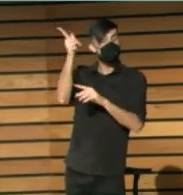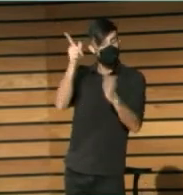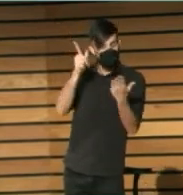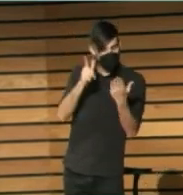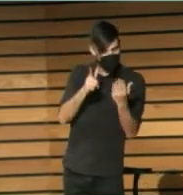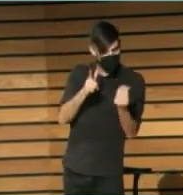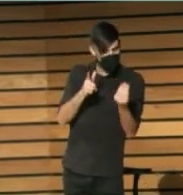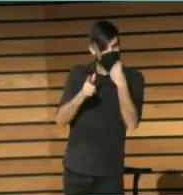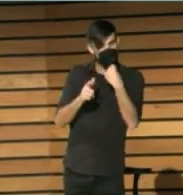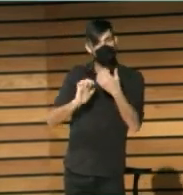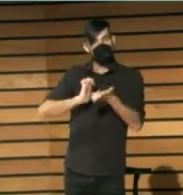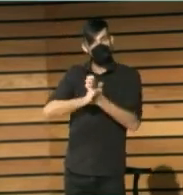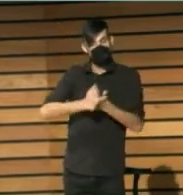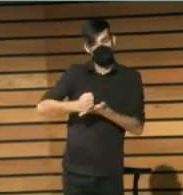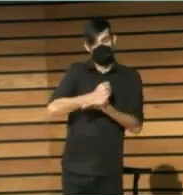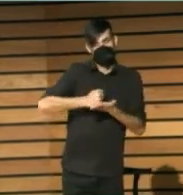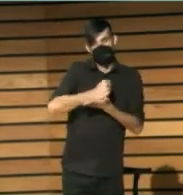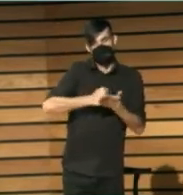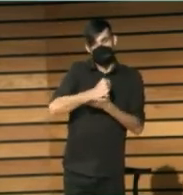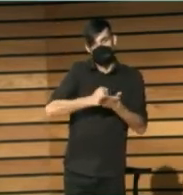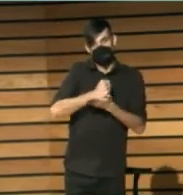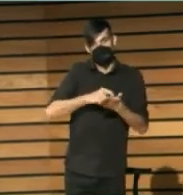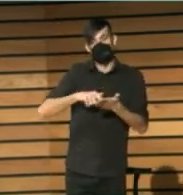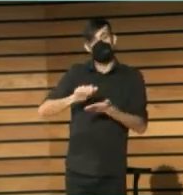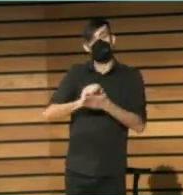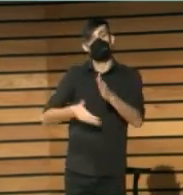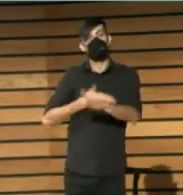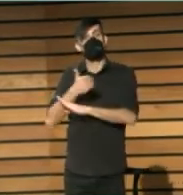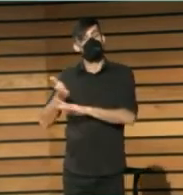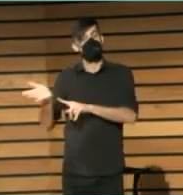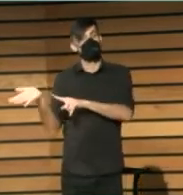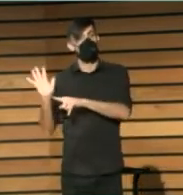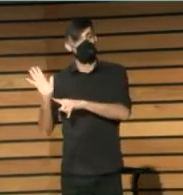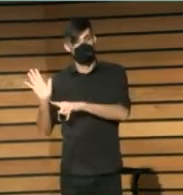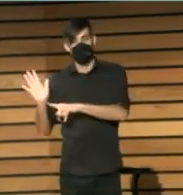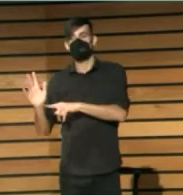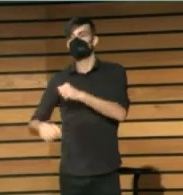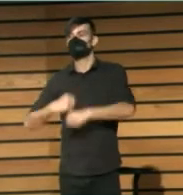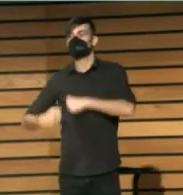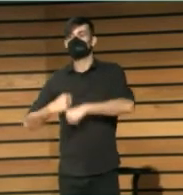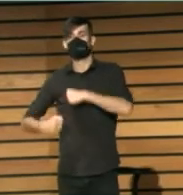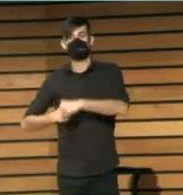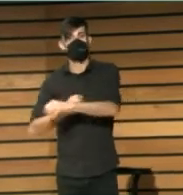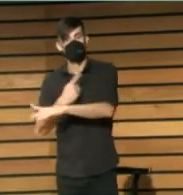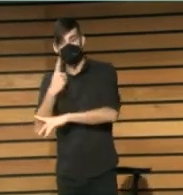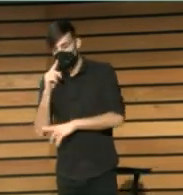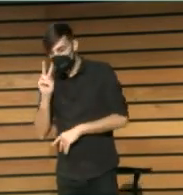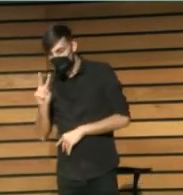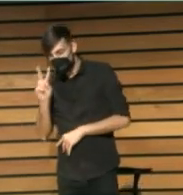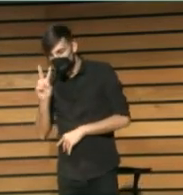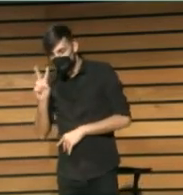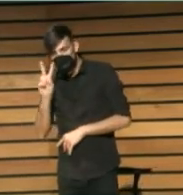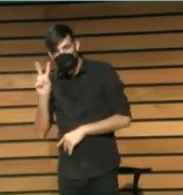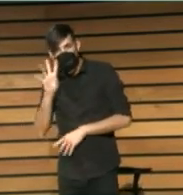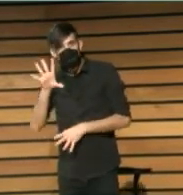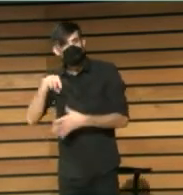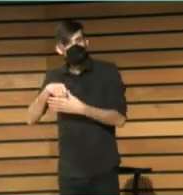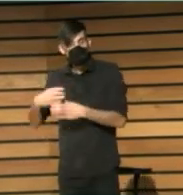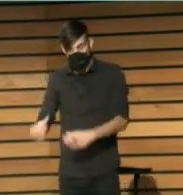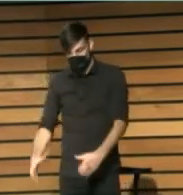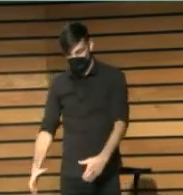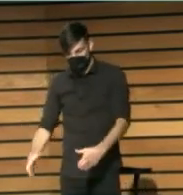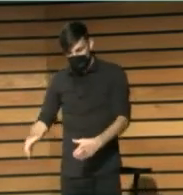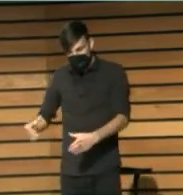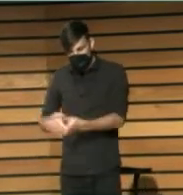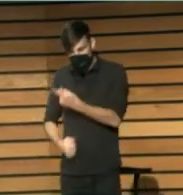amasados con el gofio que ella iba a buscar al molino, al que yo también me acerqué tantas veces, como si allí hubiera un pozo que